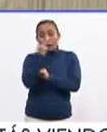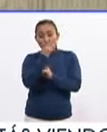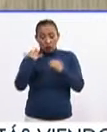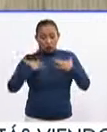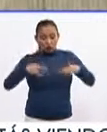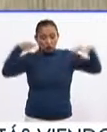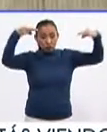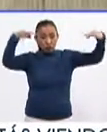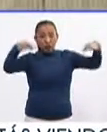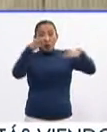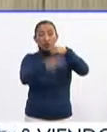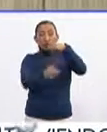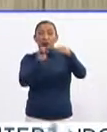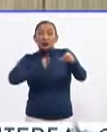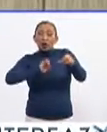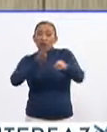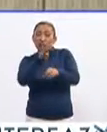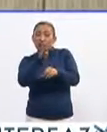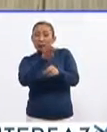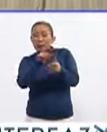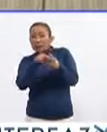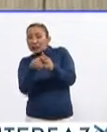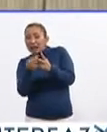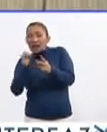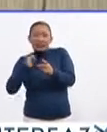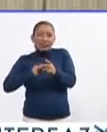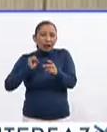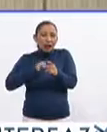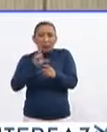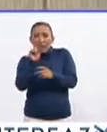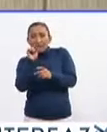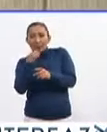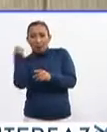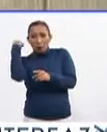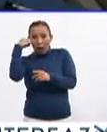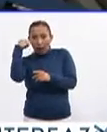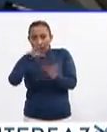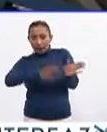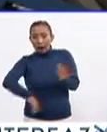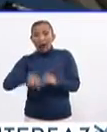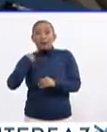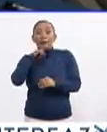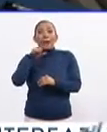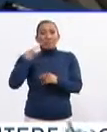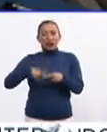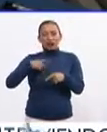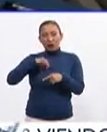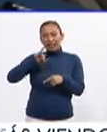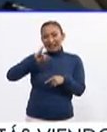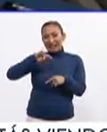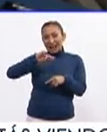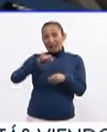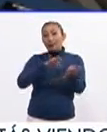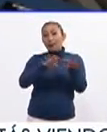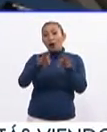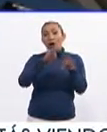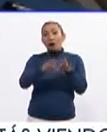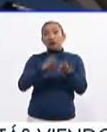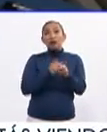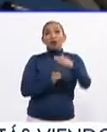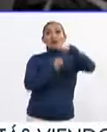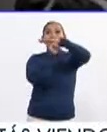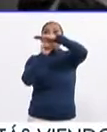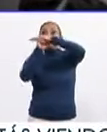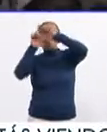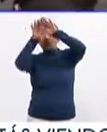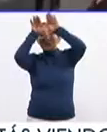prendas de finales del siglo XIX o principios del XX de la Mixteca oaxaqueña. Finalmente, los restauradores del INAH también trabajaron en la estabilización